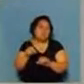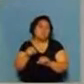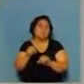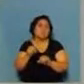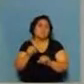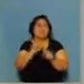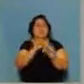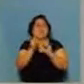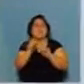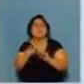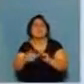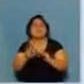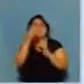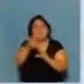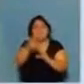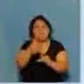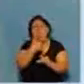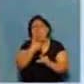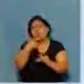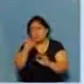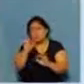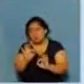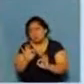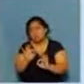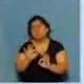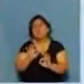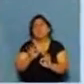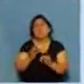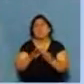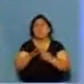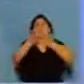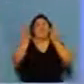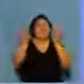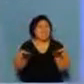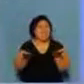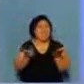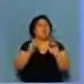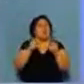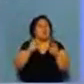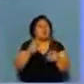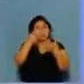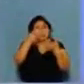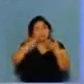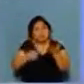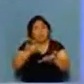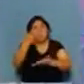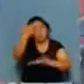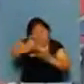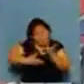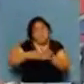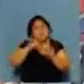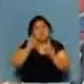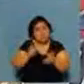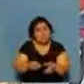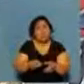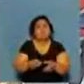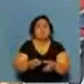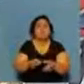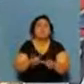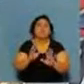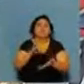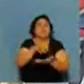llegan a la góndola, como endulzantes, también cuadernos y repuestos escolares, también con cítricos. Entonces es una empresa